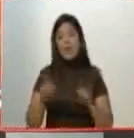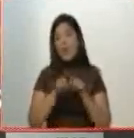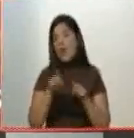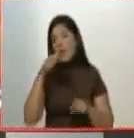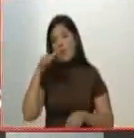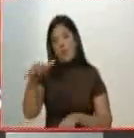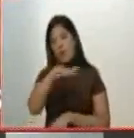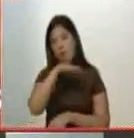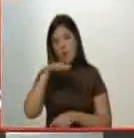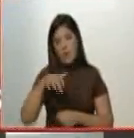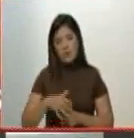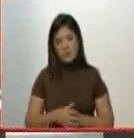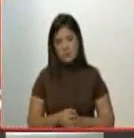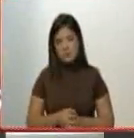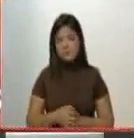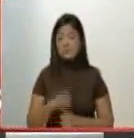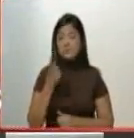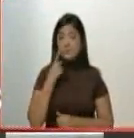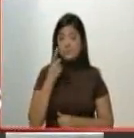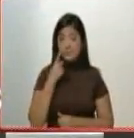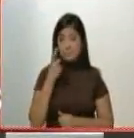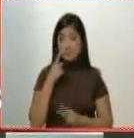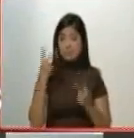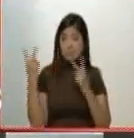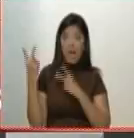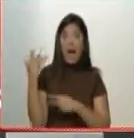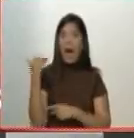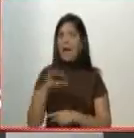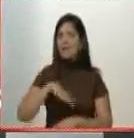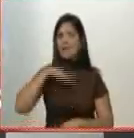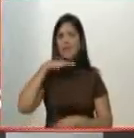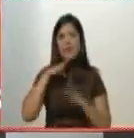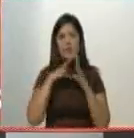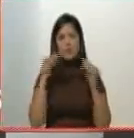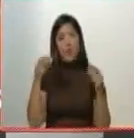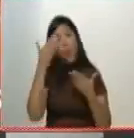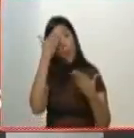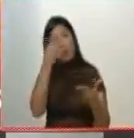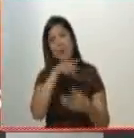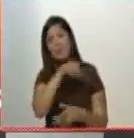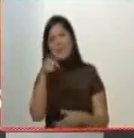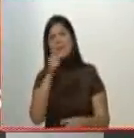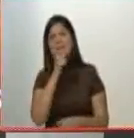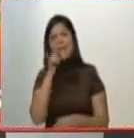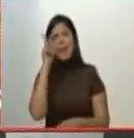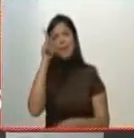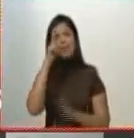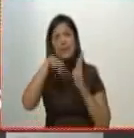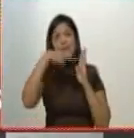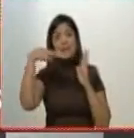pueblo. Bueno, fíjense aquí tienen de todo, miren, ¿cómo están ustedes? Ustedes son las recreadoras,